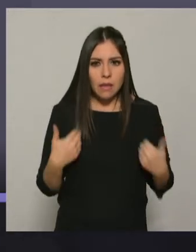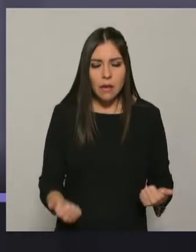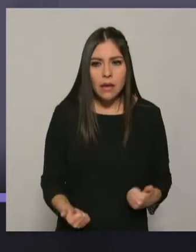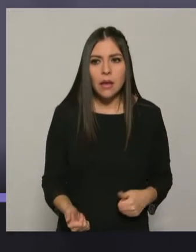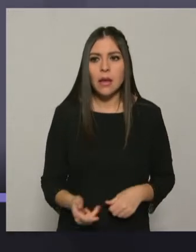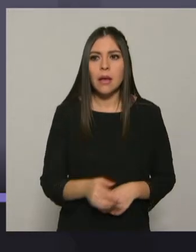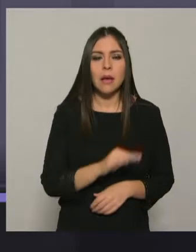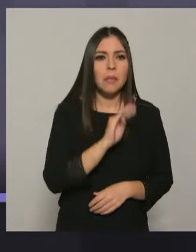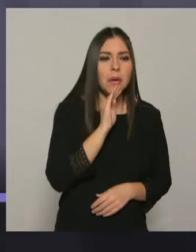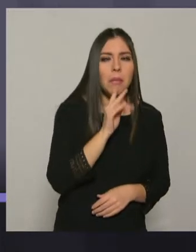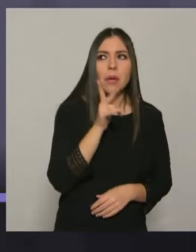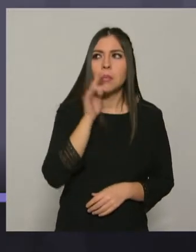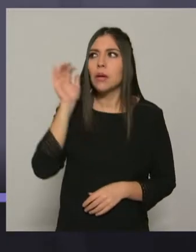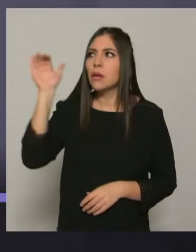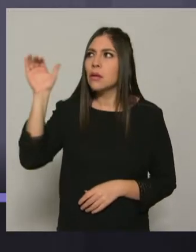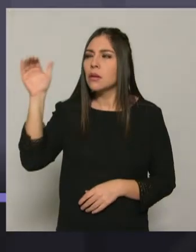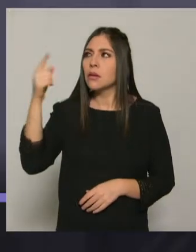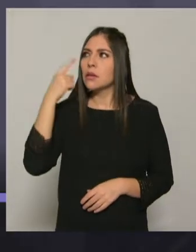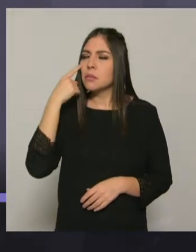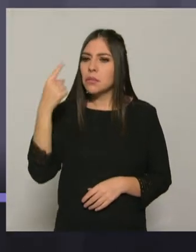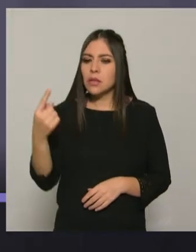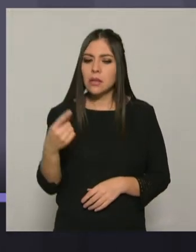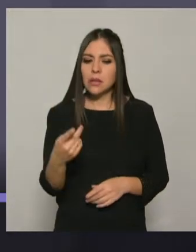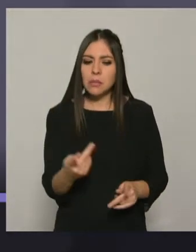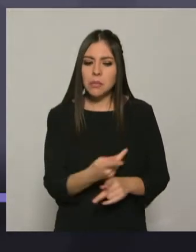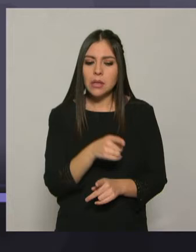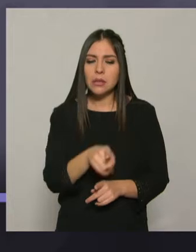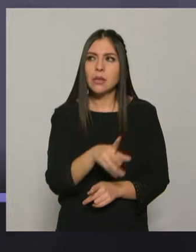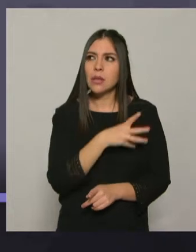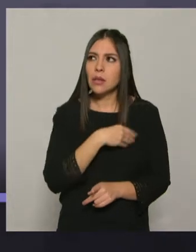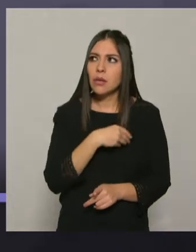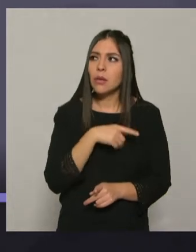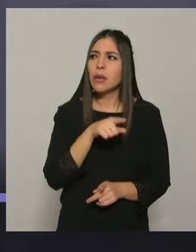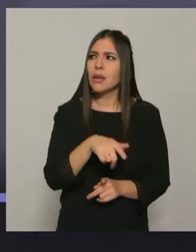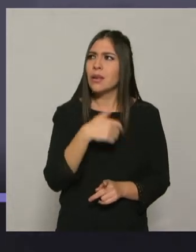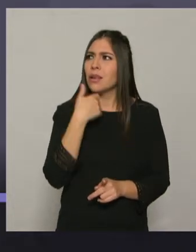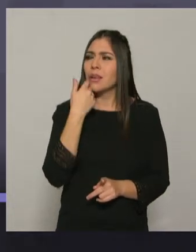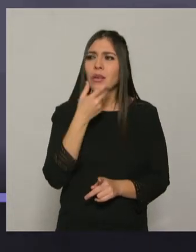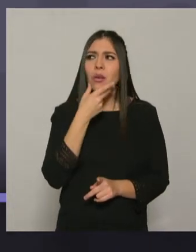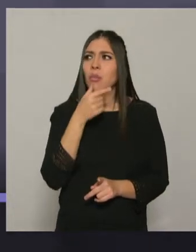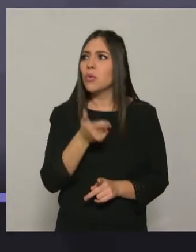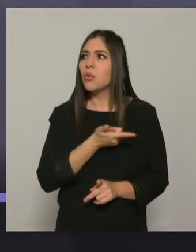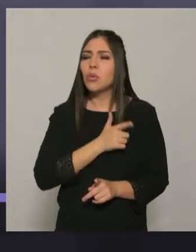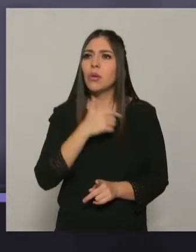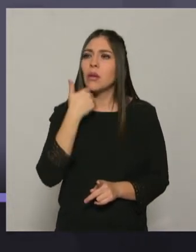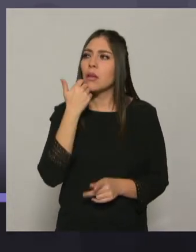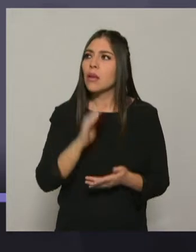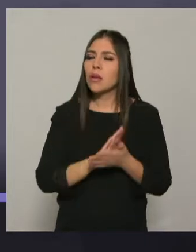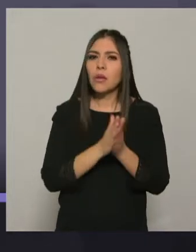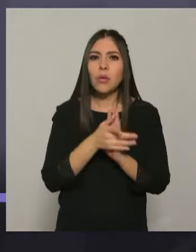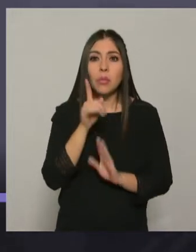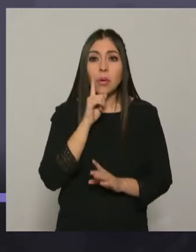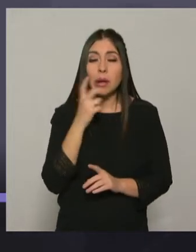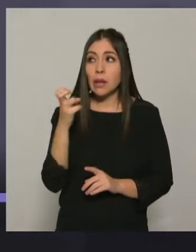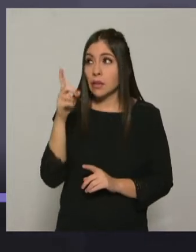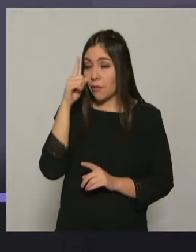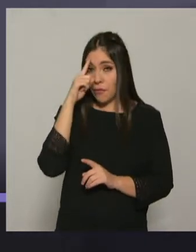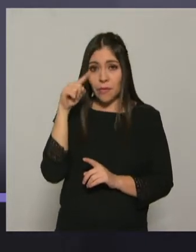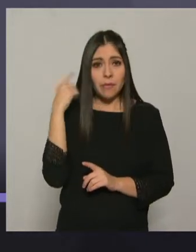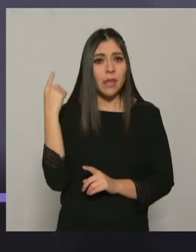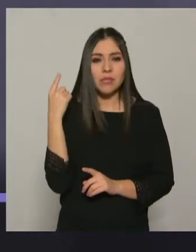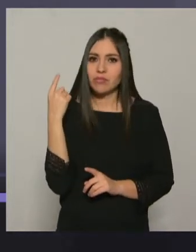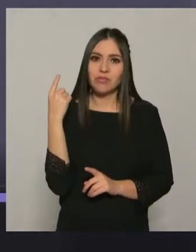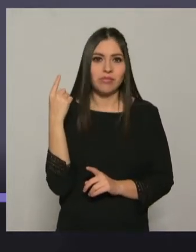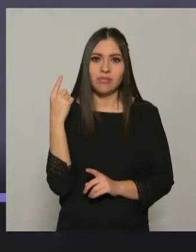hablar con el papá y decirle, esto está pasando con Pedrito, que quiere ser Lucía, no es sencillo. Entonces, el primer proceso